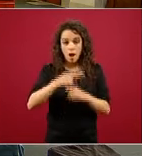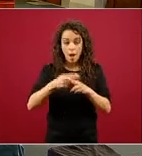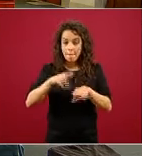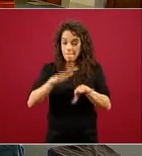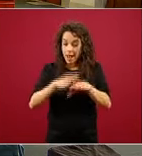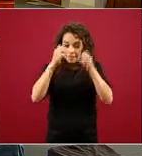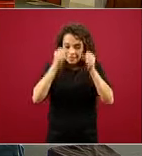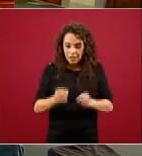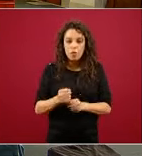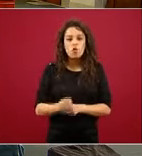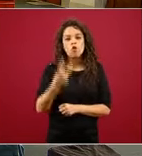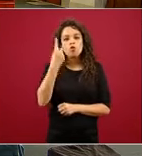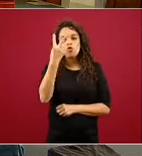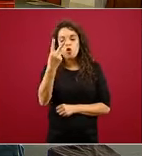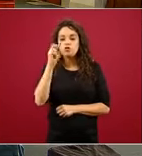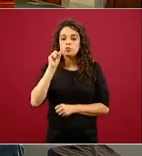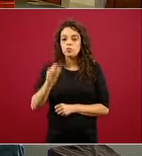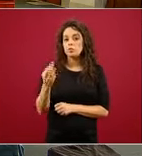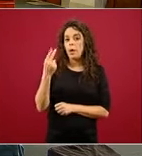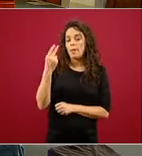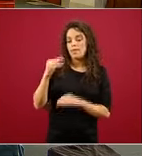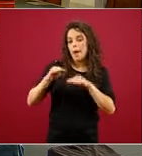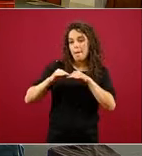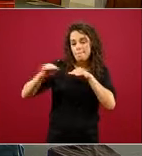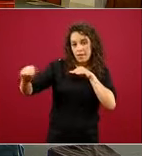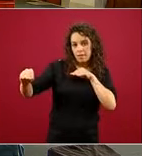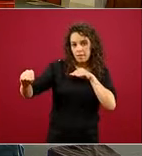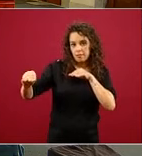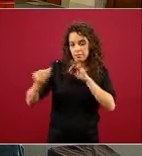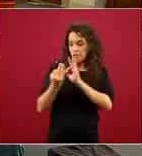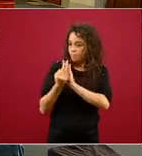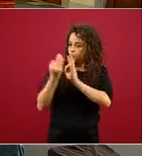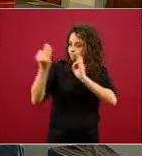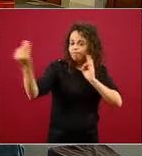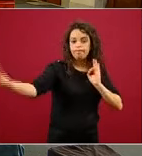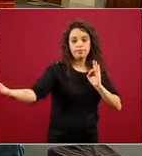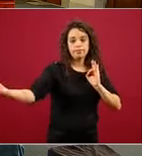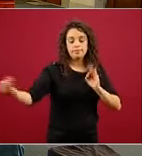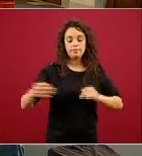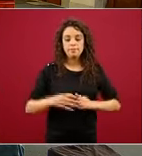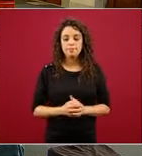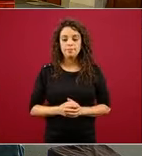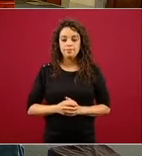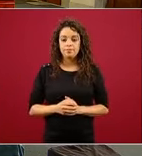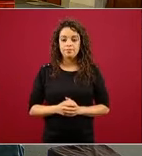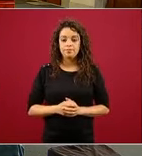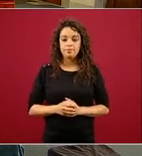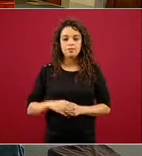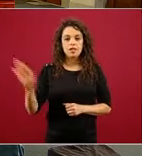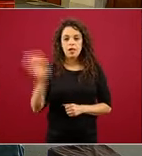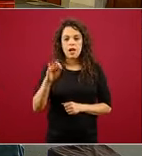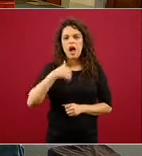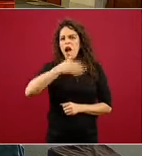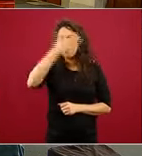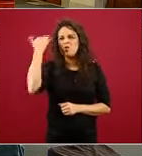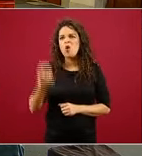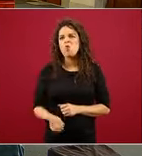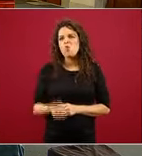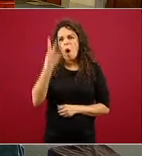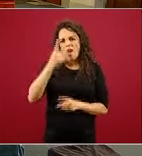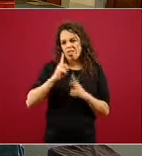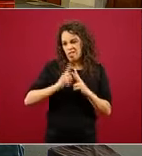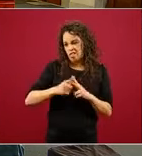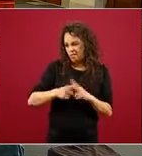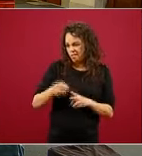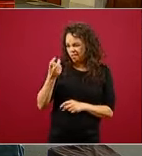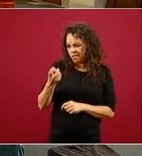menos 2.25 metros. Lo ideal, ¿no? Si yo no sé cuánto es 1.5 metros o 2.25 metros,